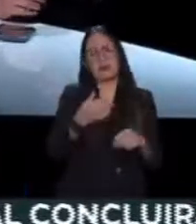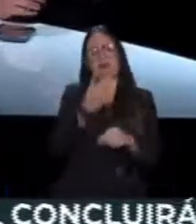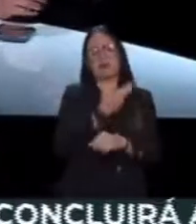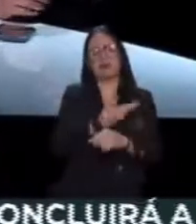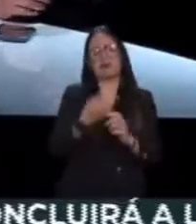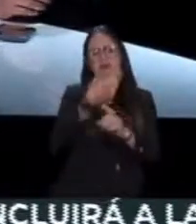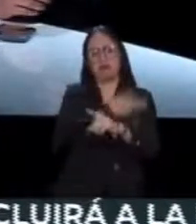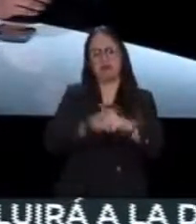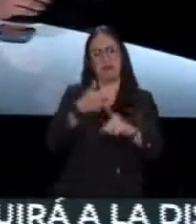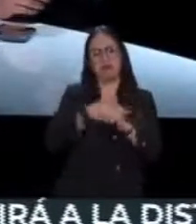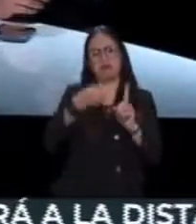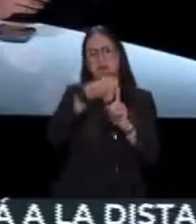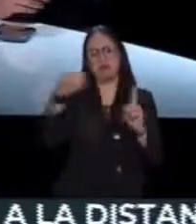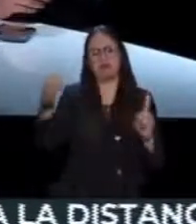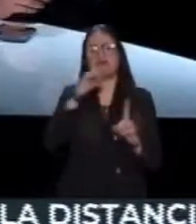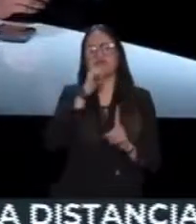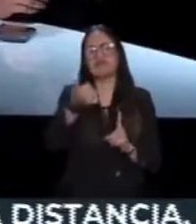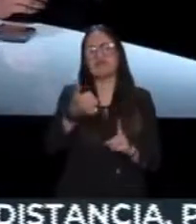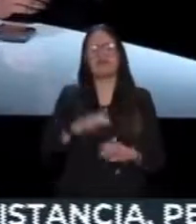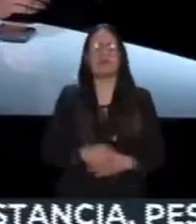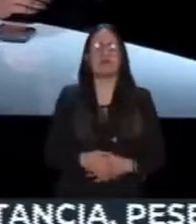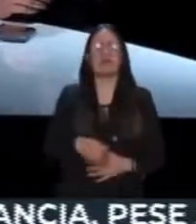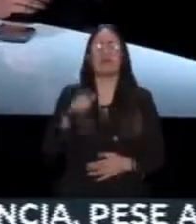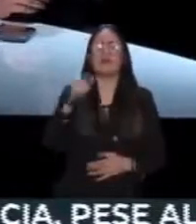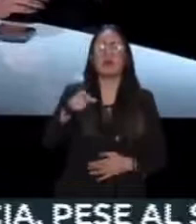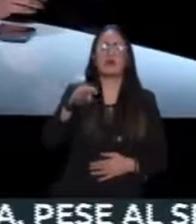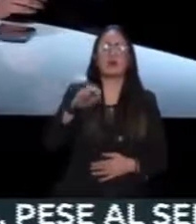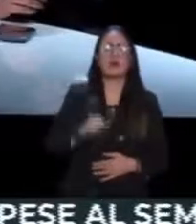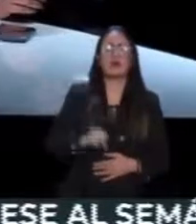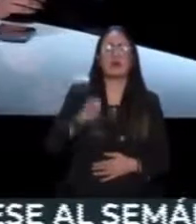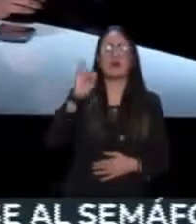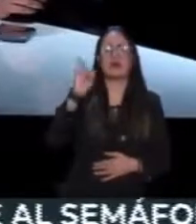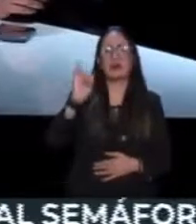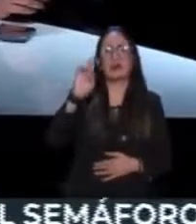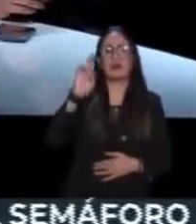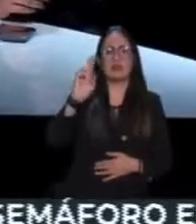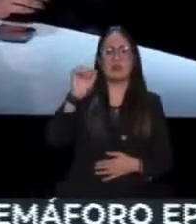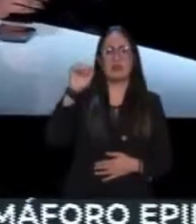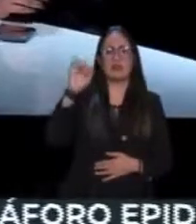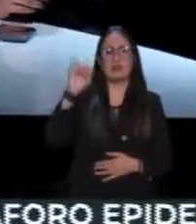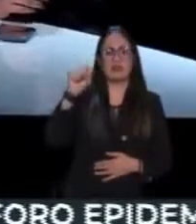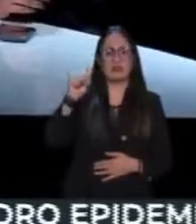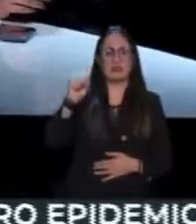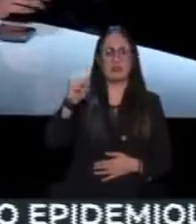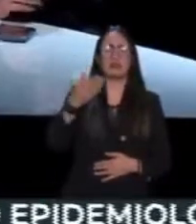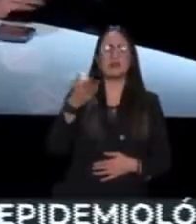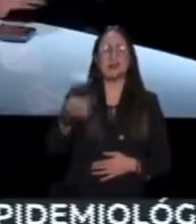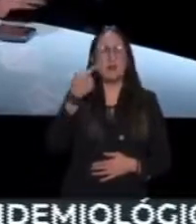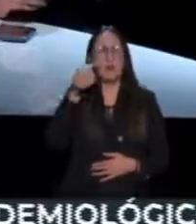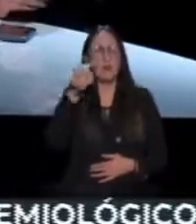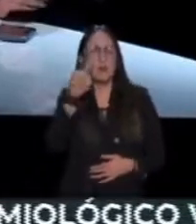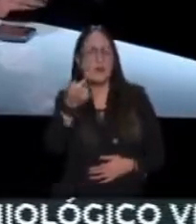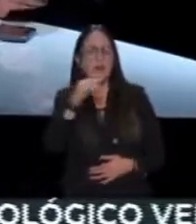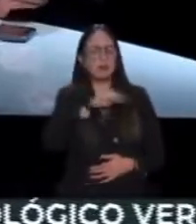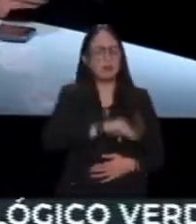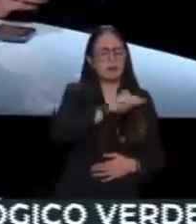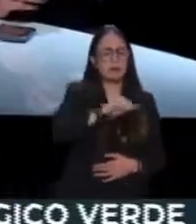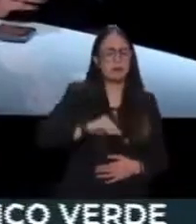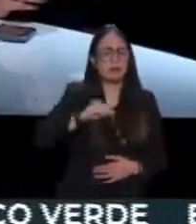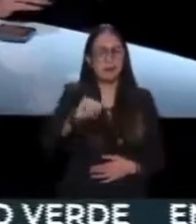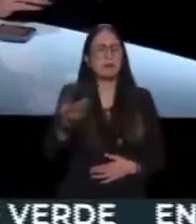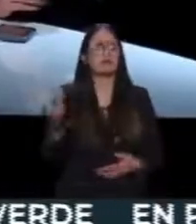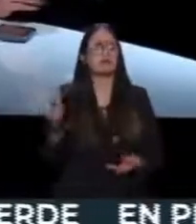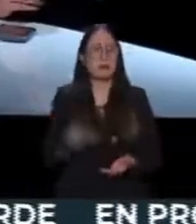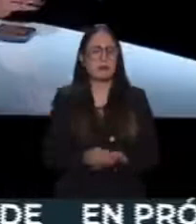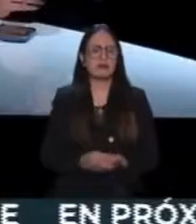Morquecho, dinos por dónde estuviste, cómo te fue, qué es lo que viste allá en tus recorridos, que hiciste varios.